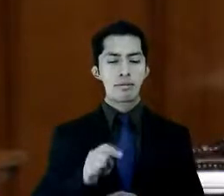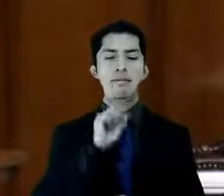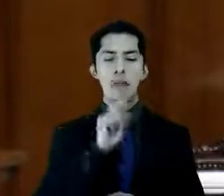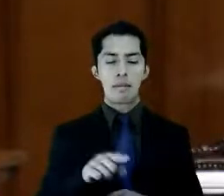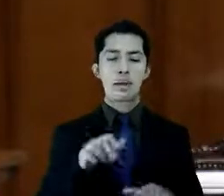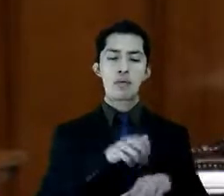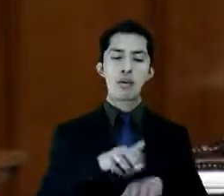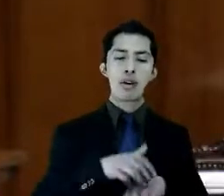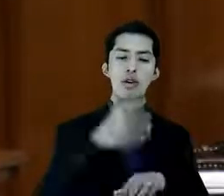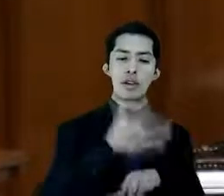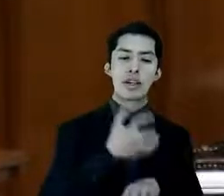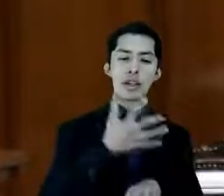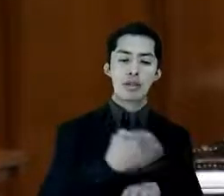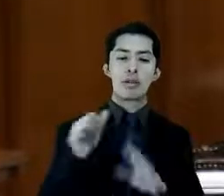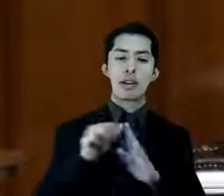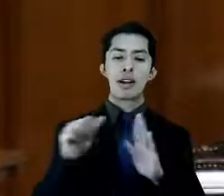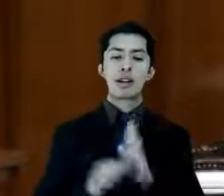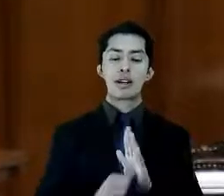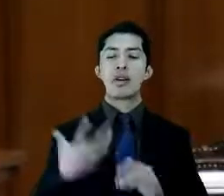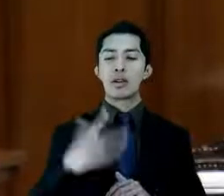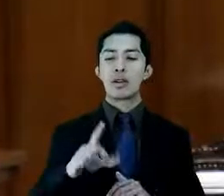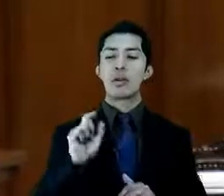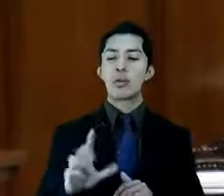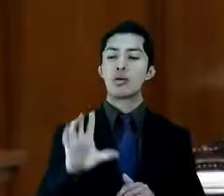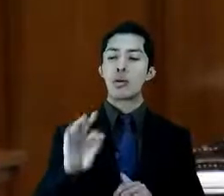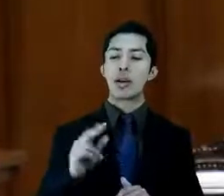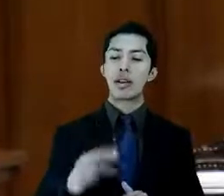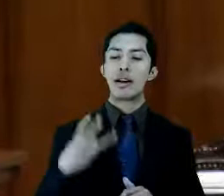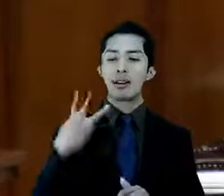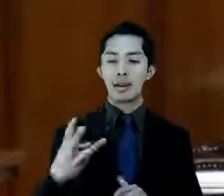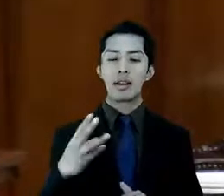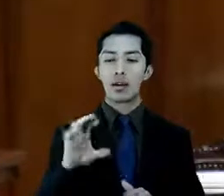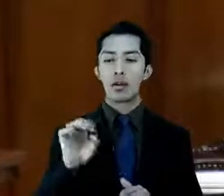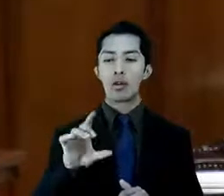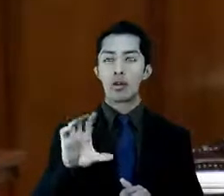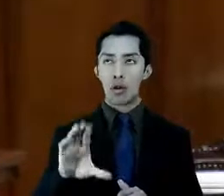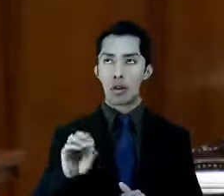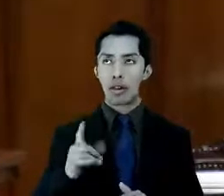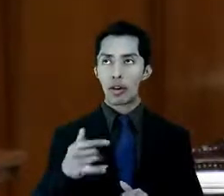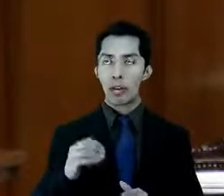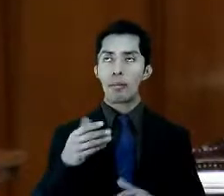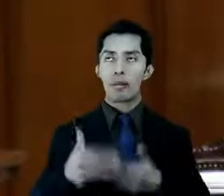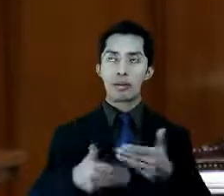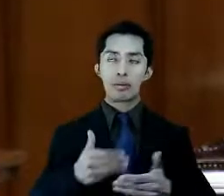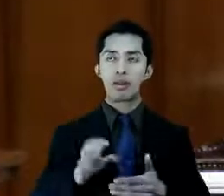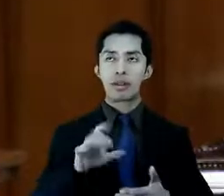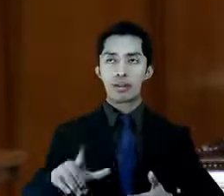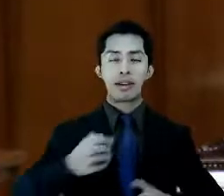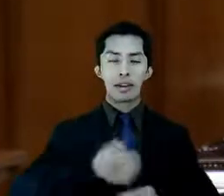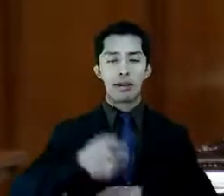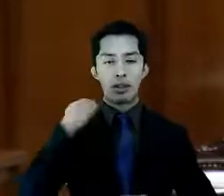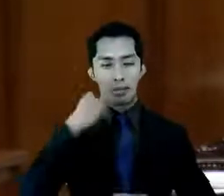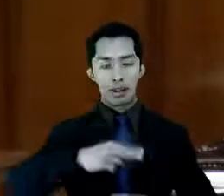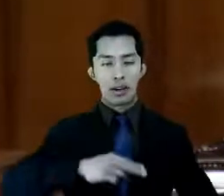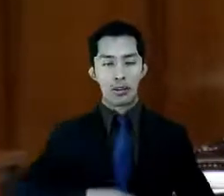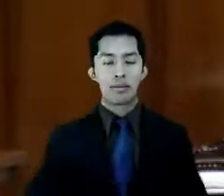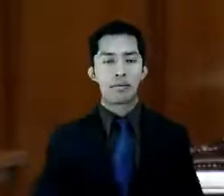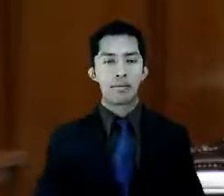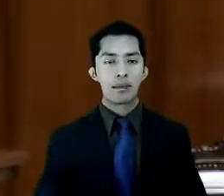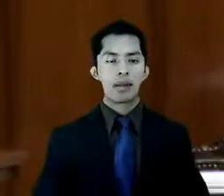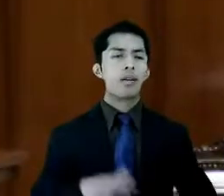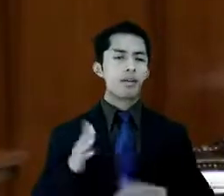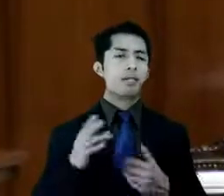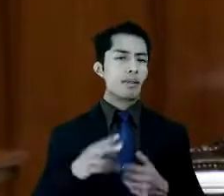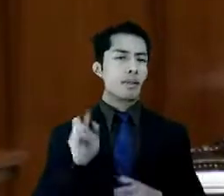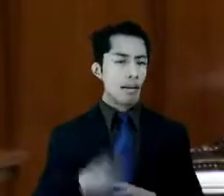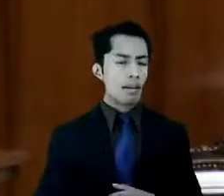párrafo quinto del artículo 5.43 del Código de Procedimientos Civiles del Estado de México. Y es que no se puede